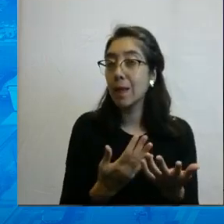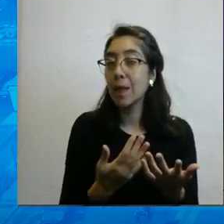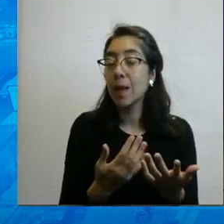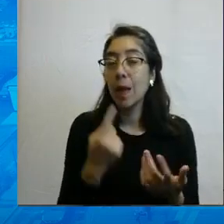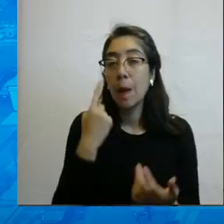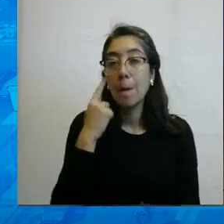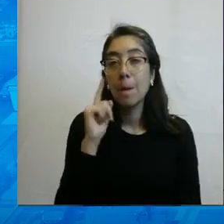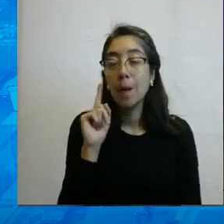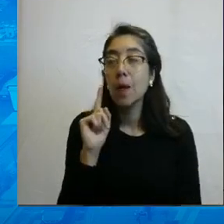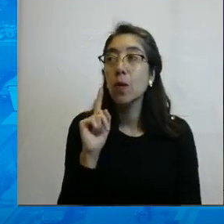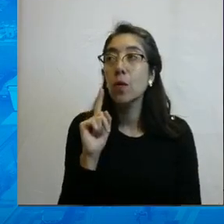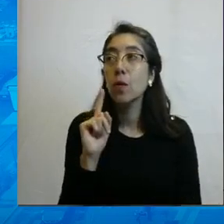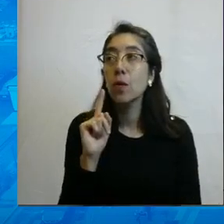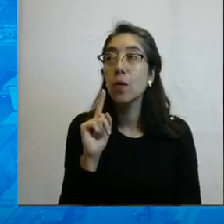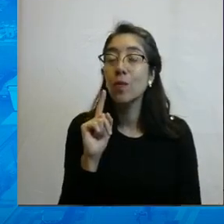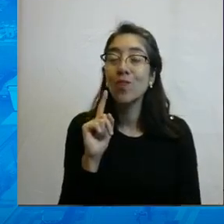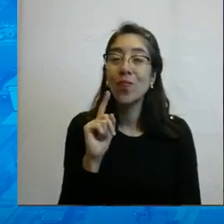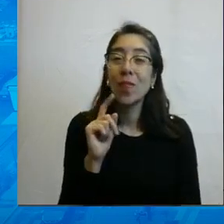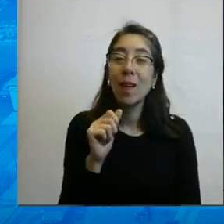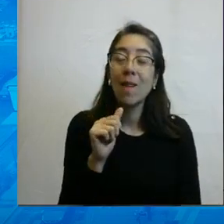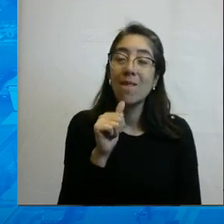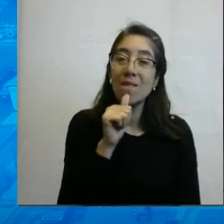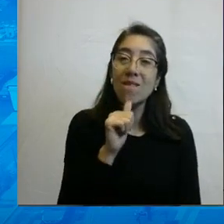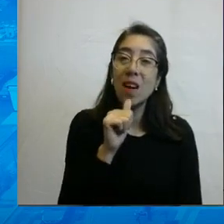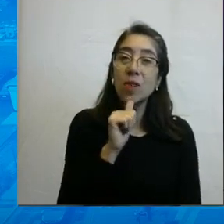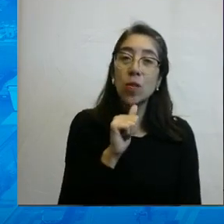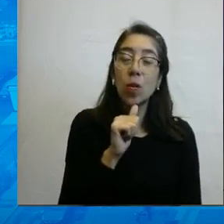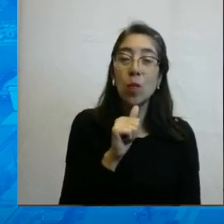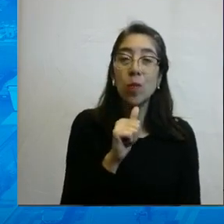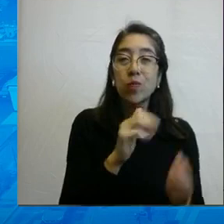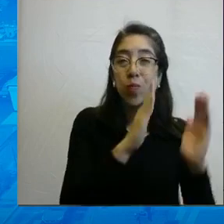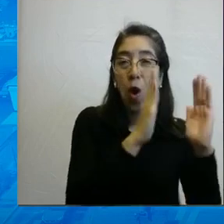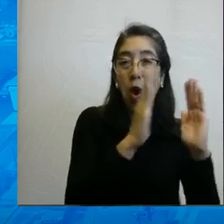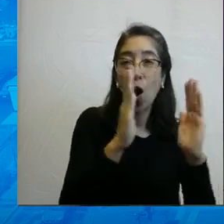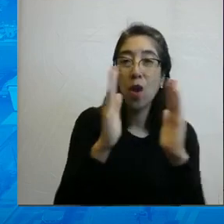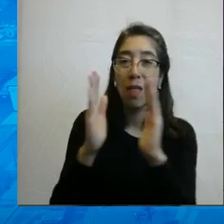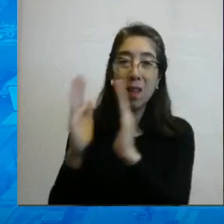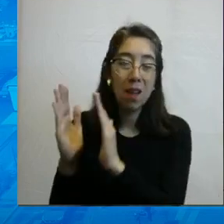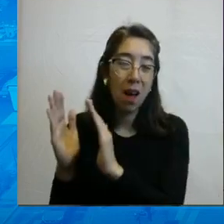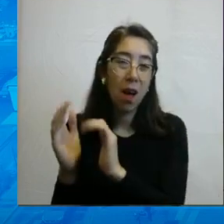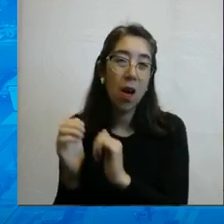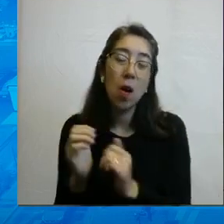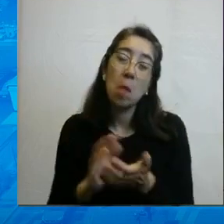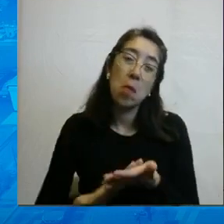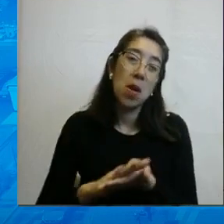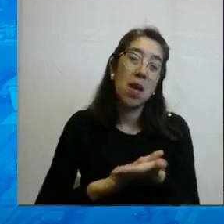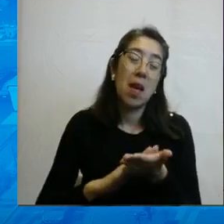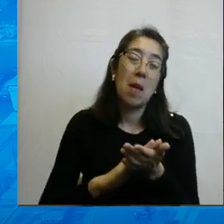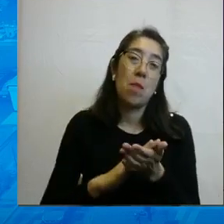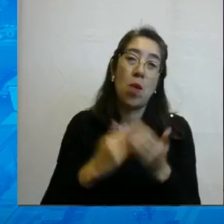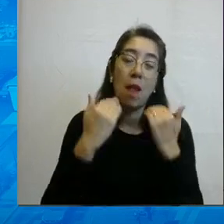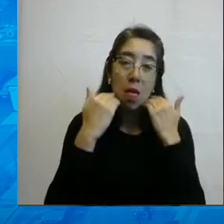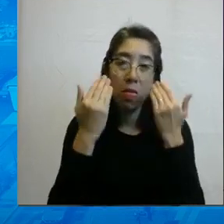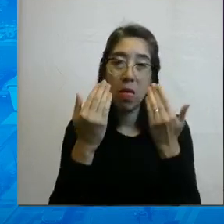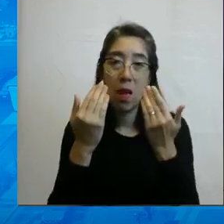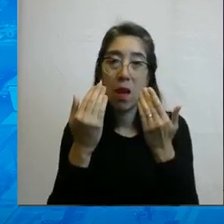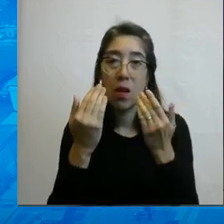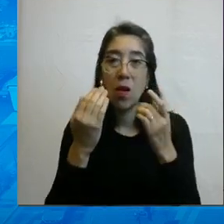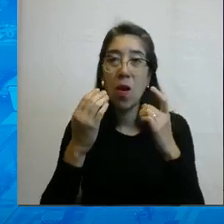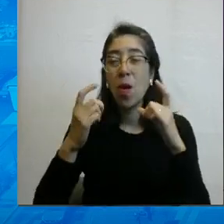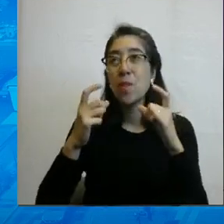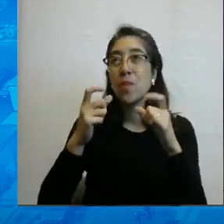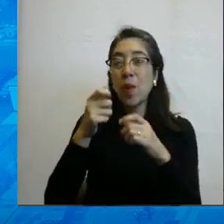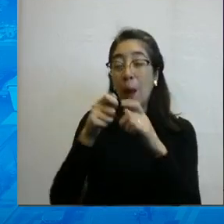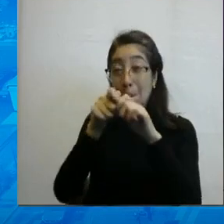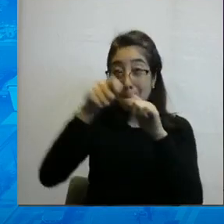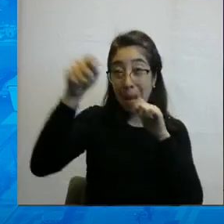entregaron a dichos juguetes, ya que, por ejemplo, se le entregaron bastones selfie a los niños de 4 a 8 años y aros de luz para celular a los niños